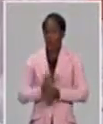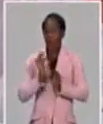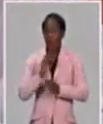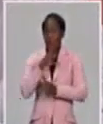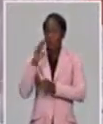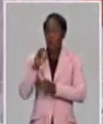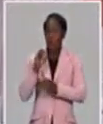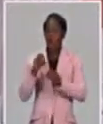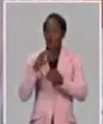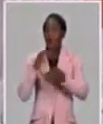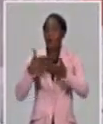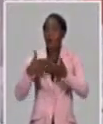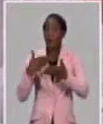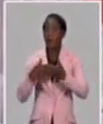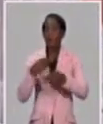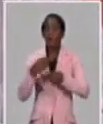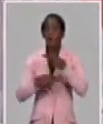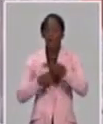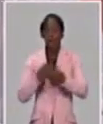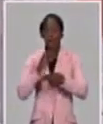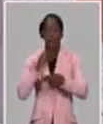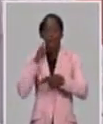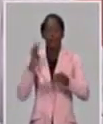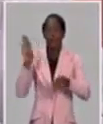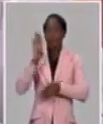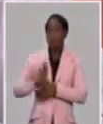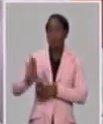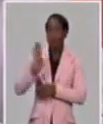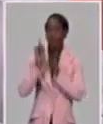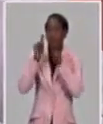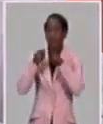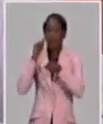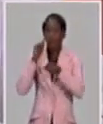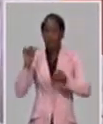tenemos al Centro de Inmunología Molecular, tenemos al Centro de Ingeniería Genética y Biotecnología y tenemos a Sinmatel.